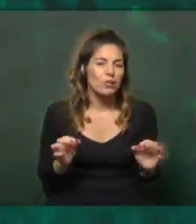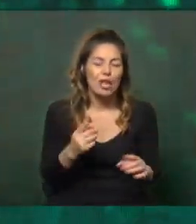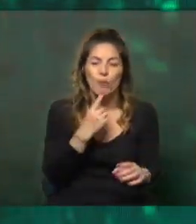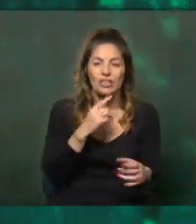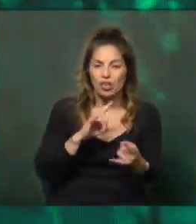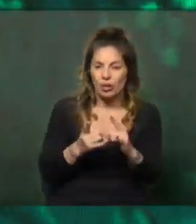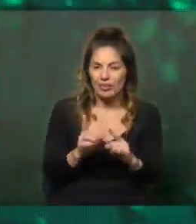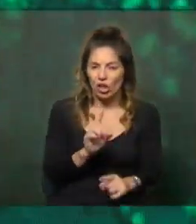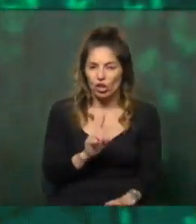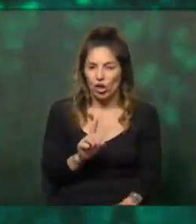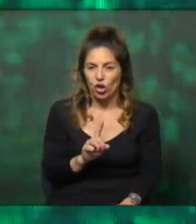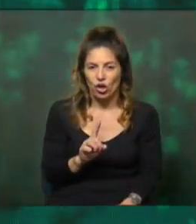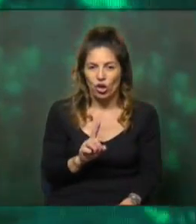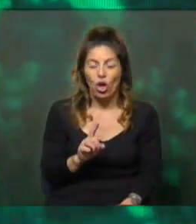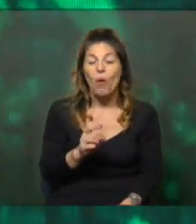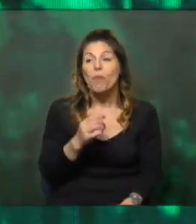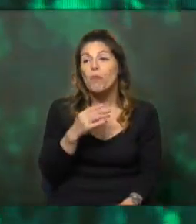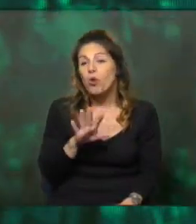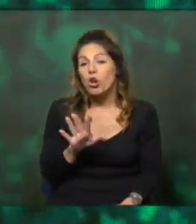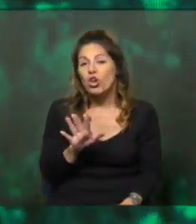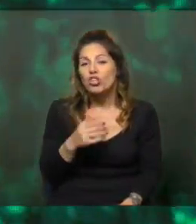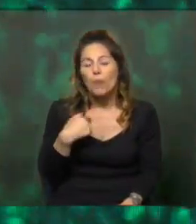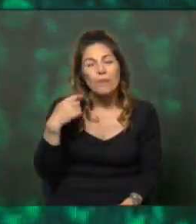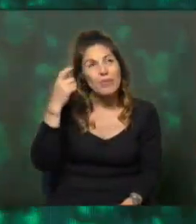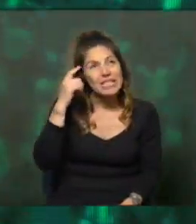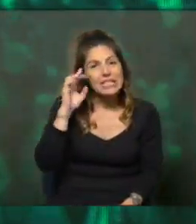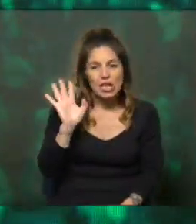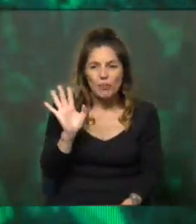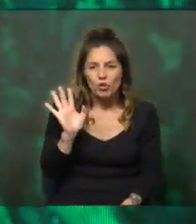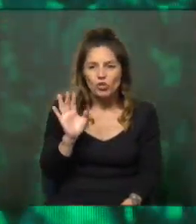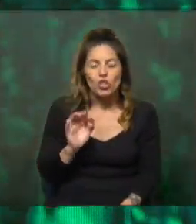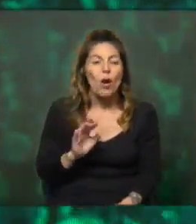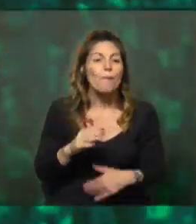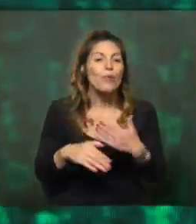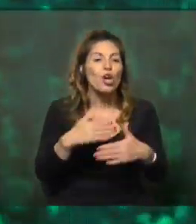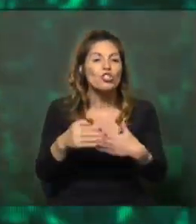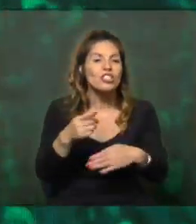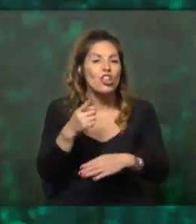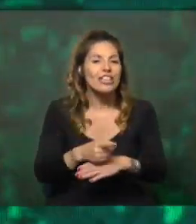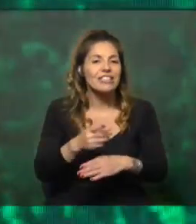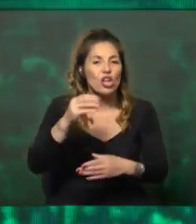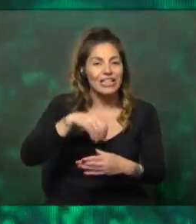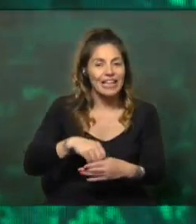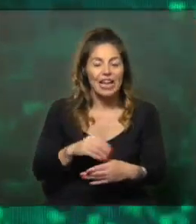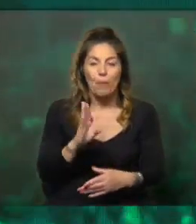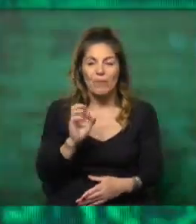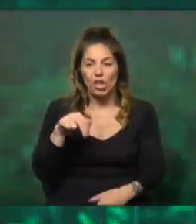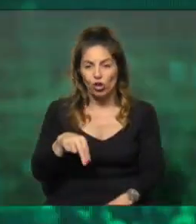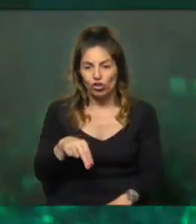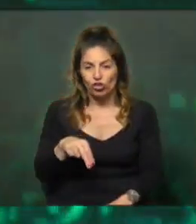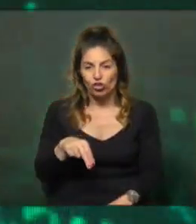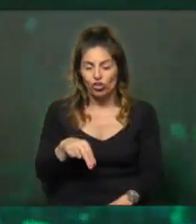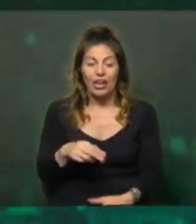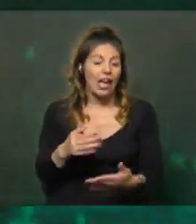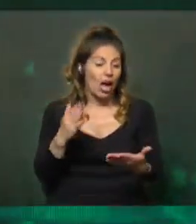parlamentaria Yo creo que por lo que había sucedido incluso pensemos en el propio proceso de decisión de las internas del peronismo sí que